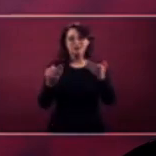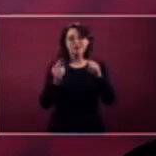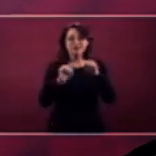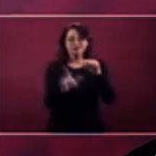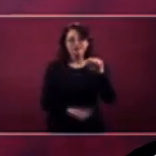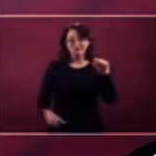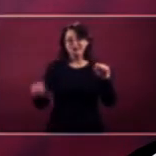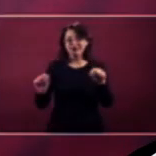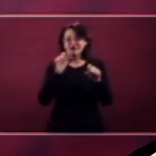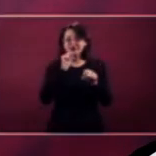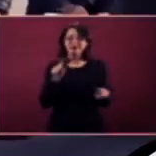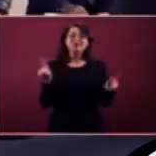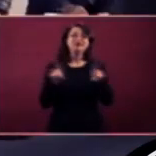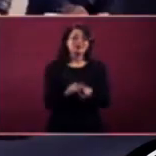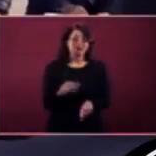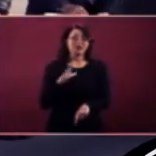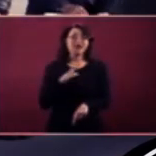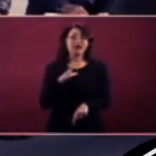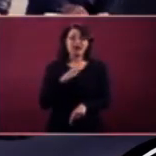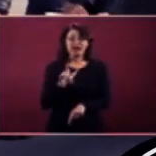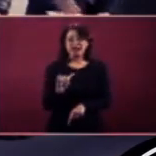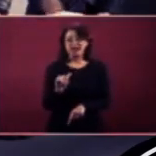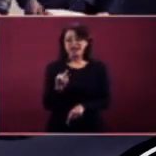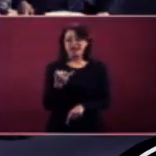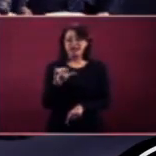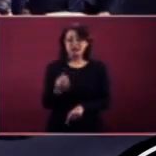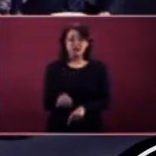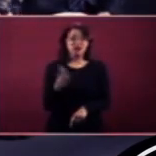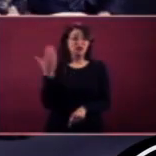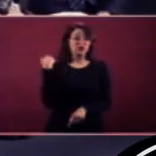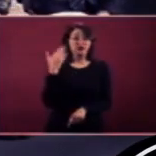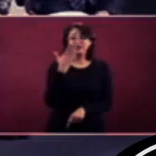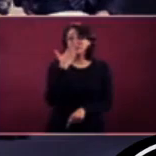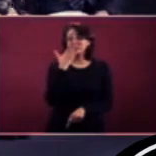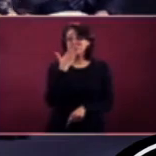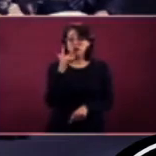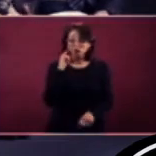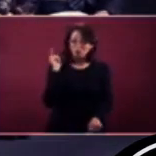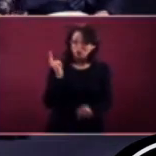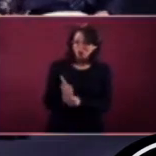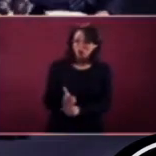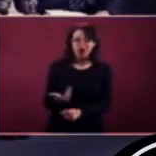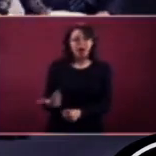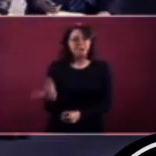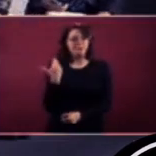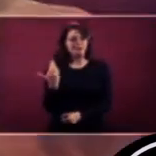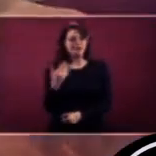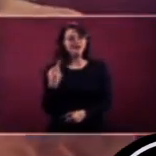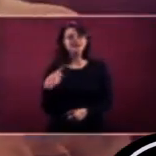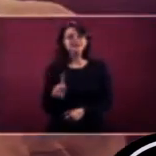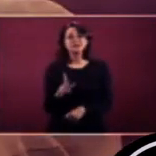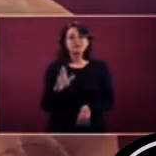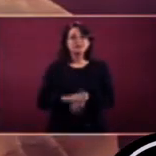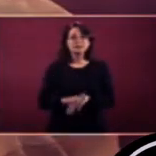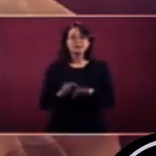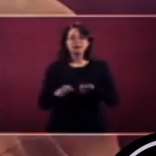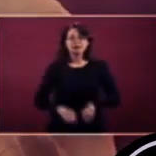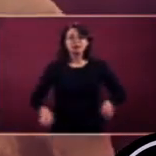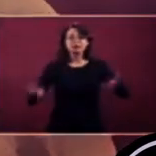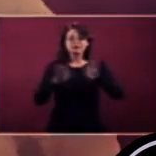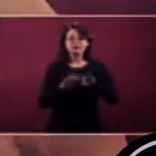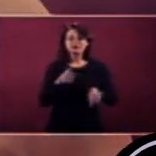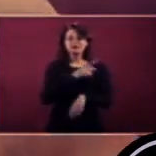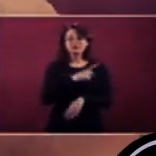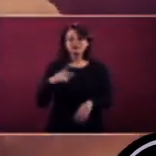con grandes yacimientos de litio, especialmente de Sonora. Se acaba apenas, digamos, de revelar, pero algo más importante que les quiero